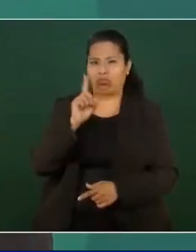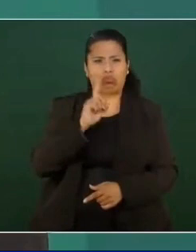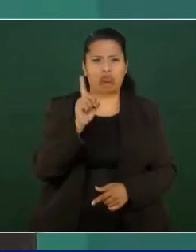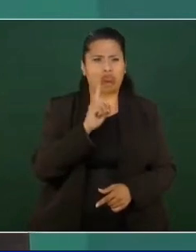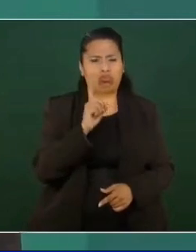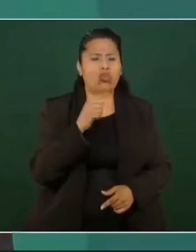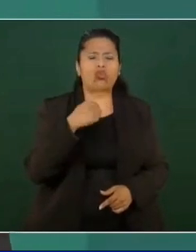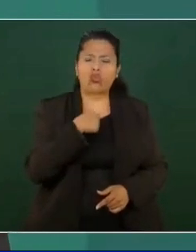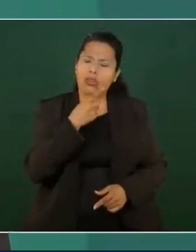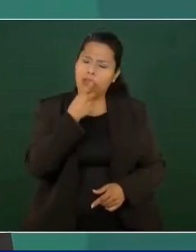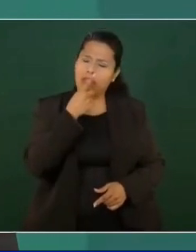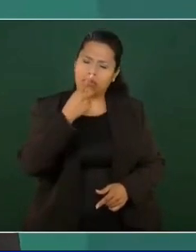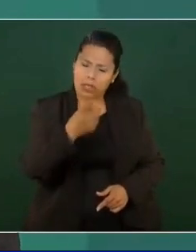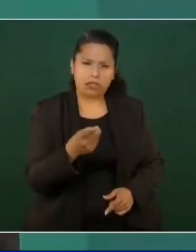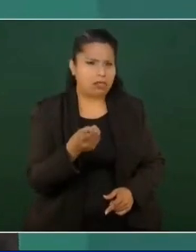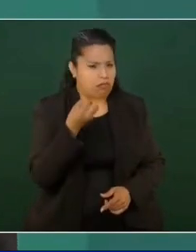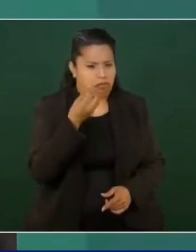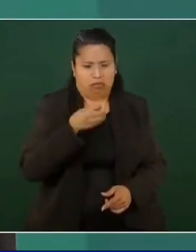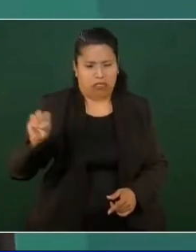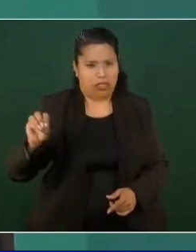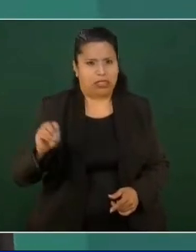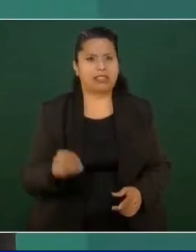Una de las